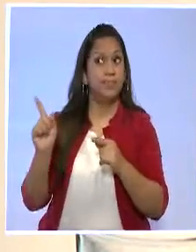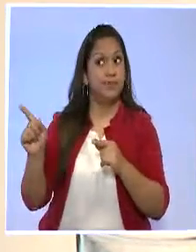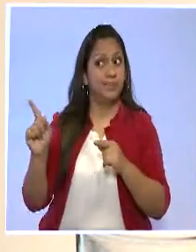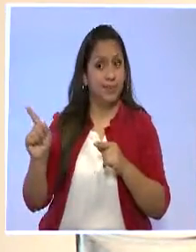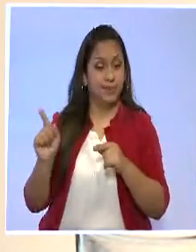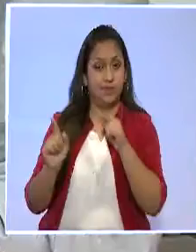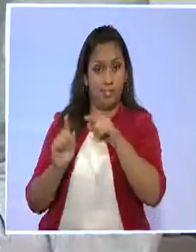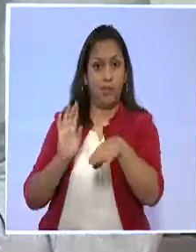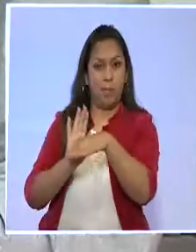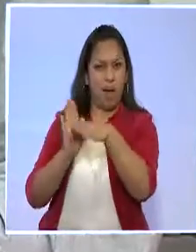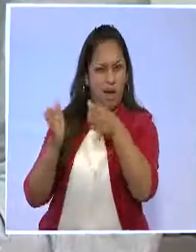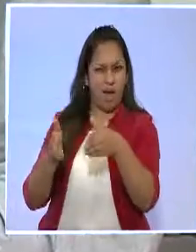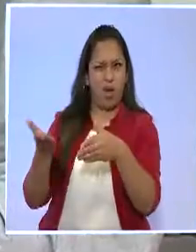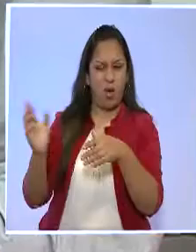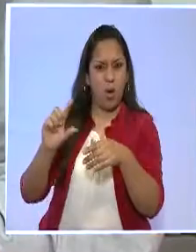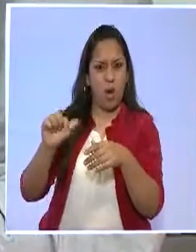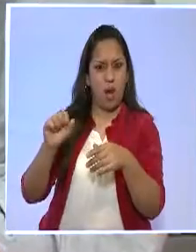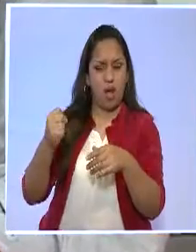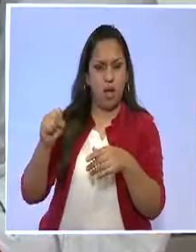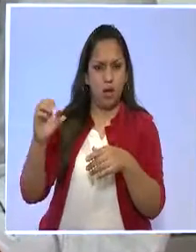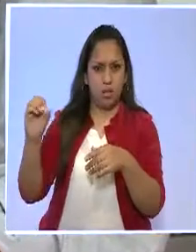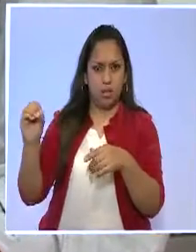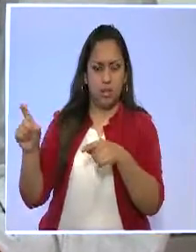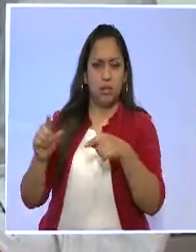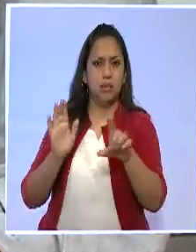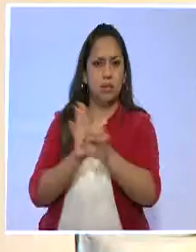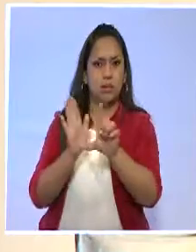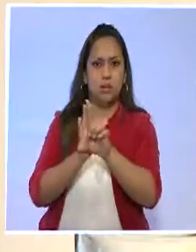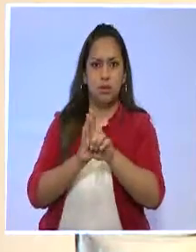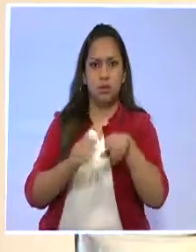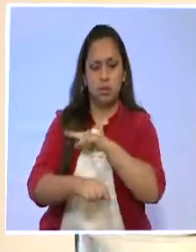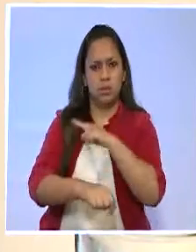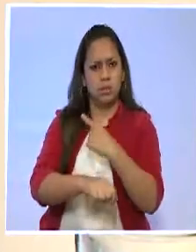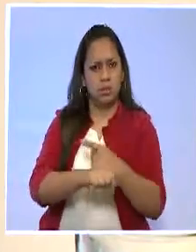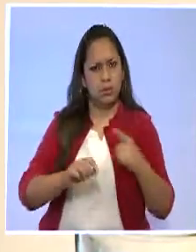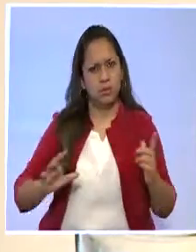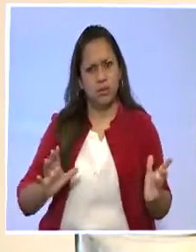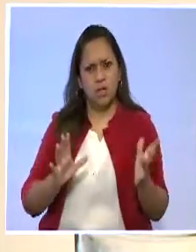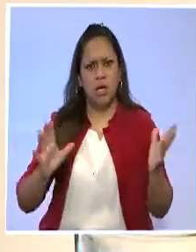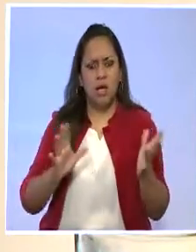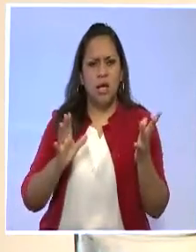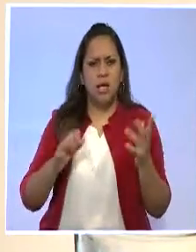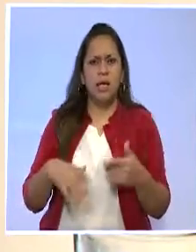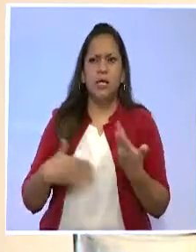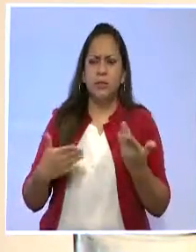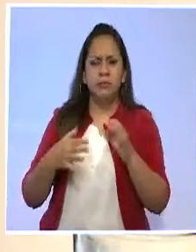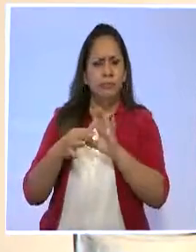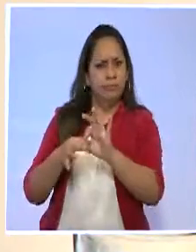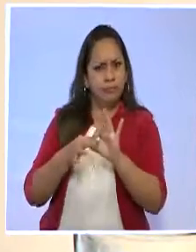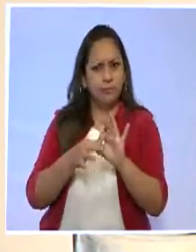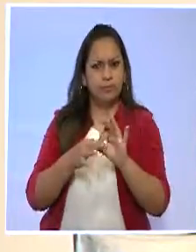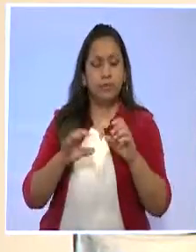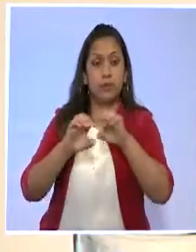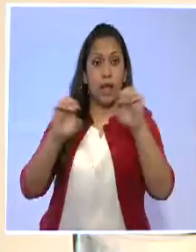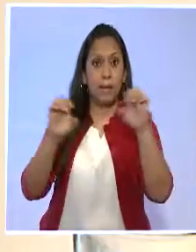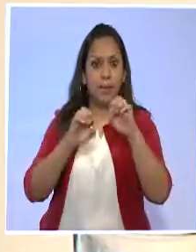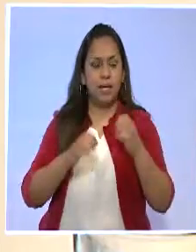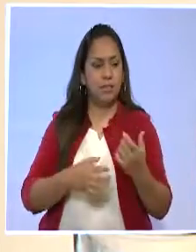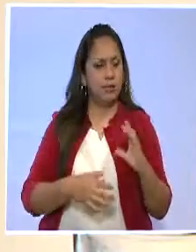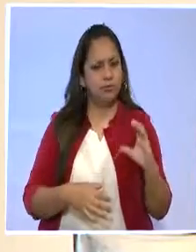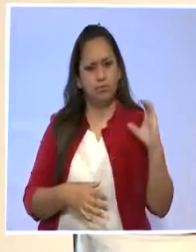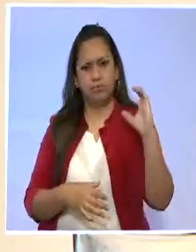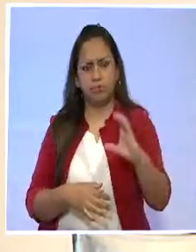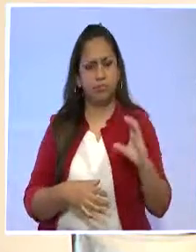son leyes que potencian fortalecen y convocan a la inversión privada en nuestro país porque es nuestro principal